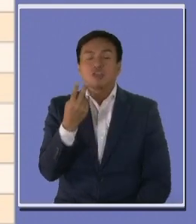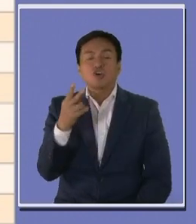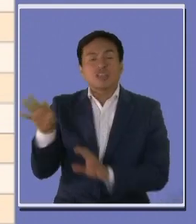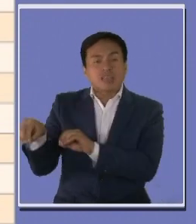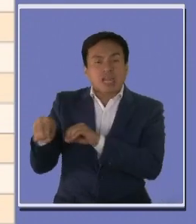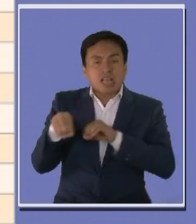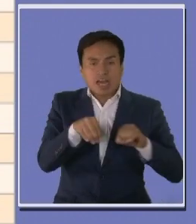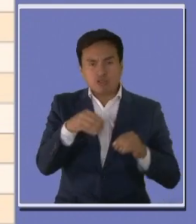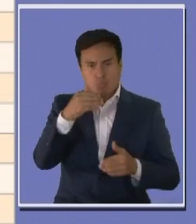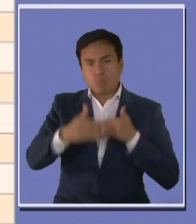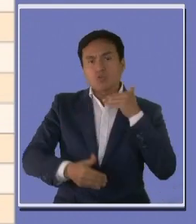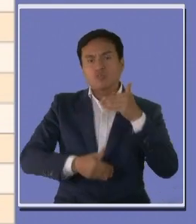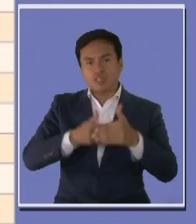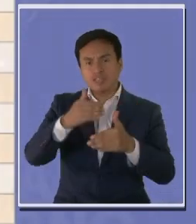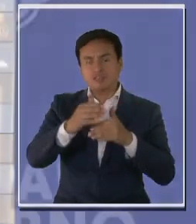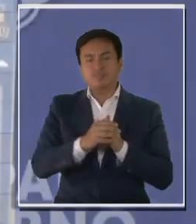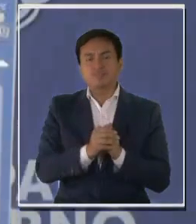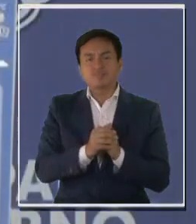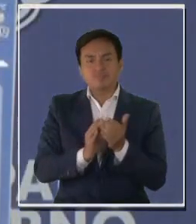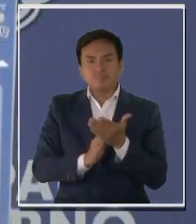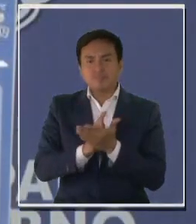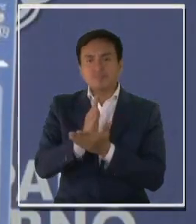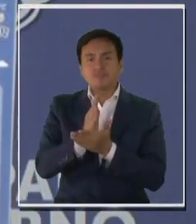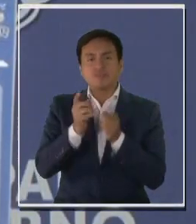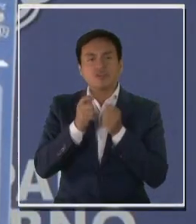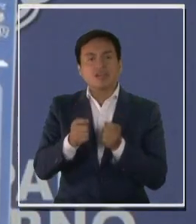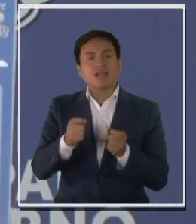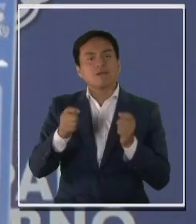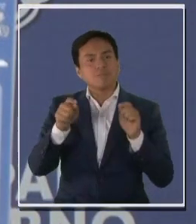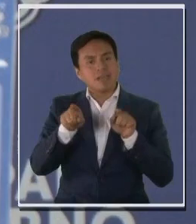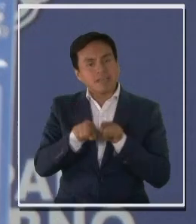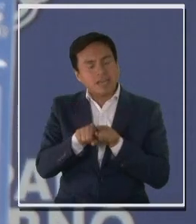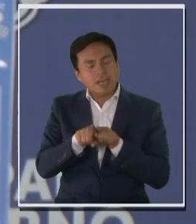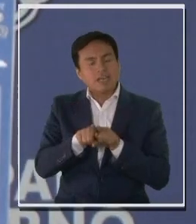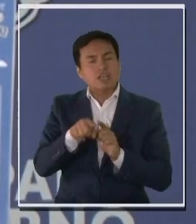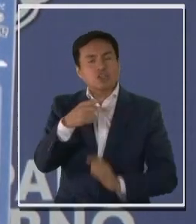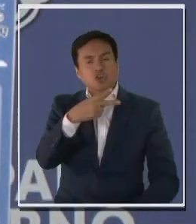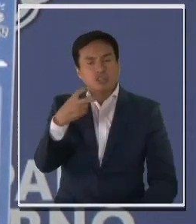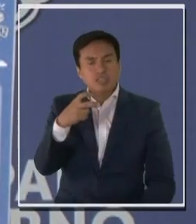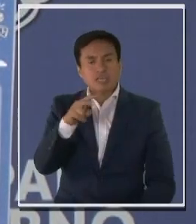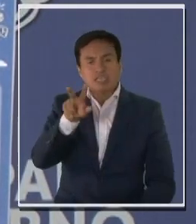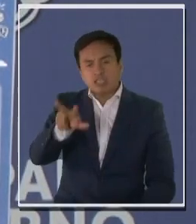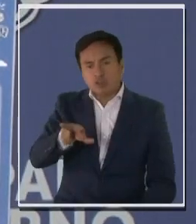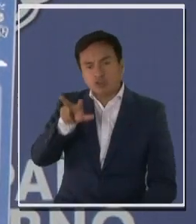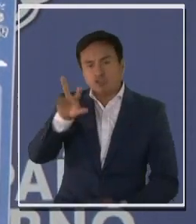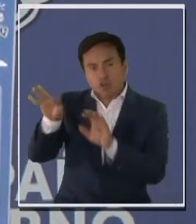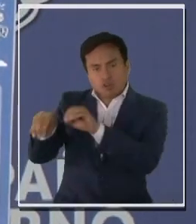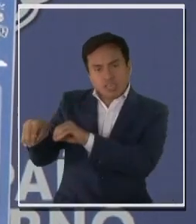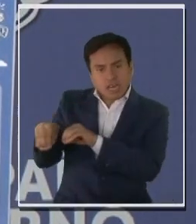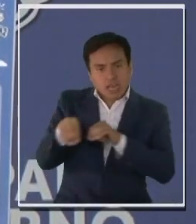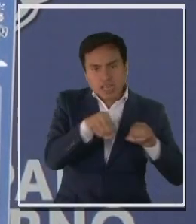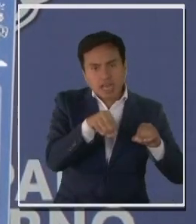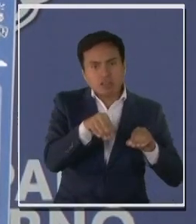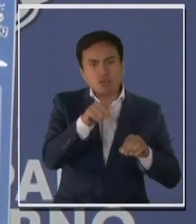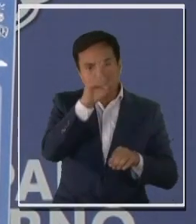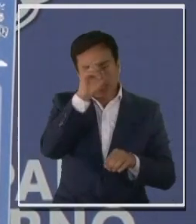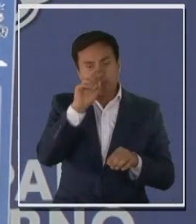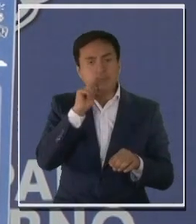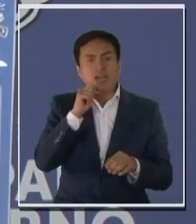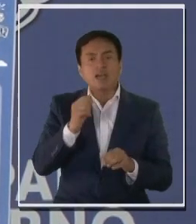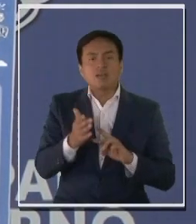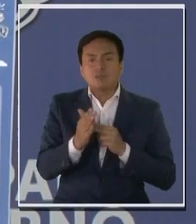traslados en proceso desde el inicio de la campaña hemos realizado 218 traslados pediátricos